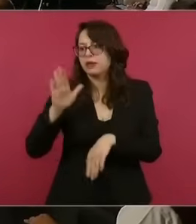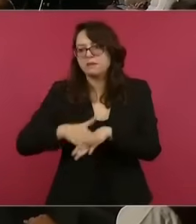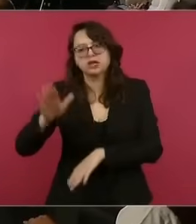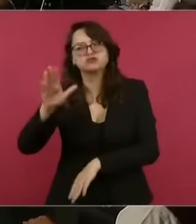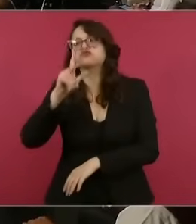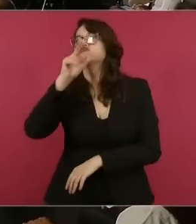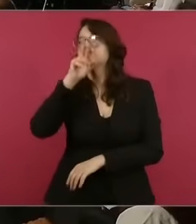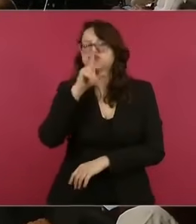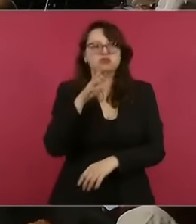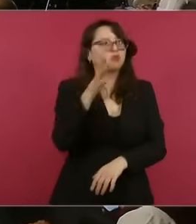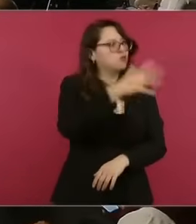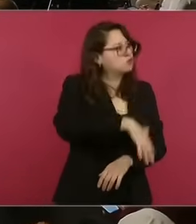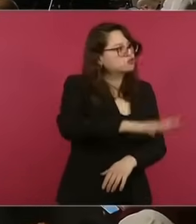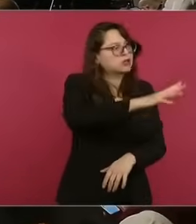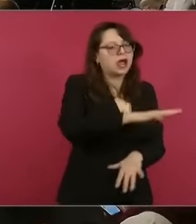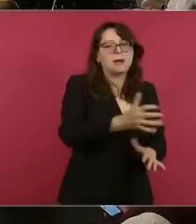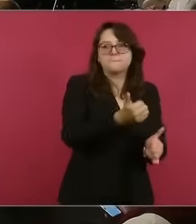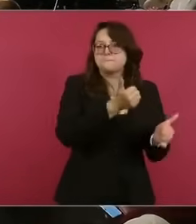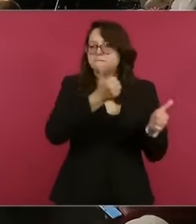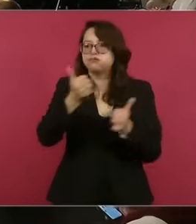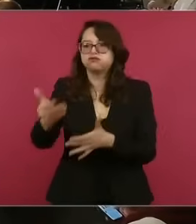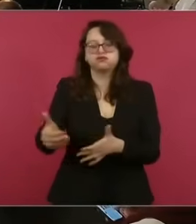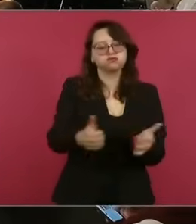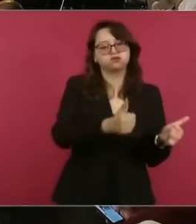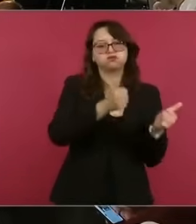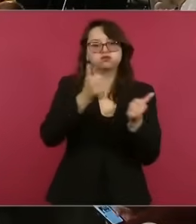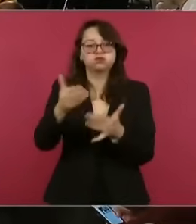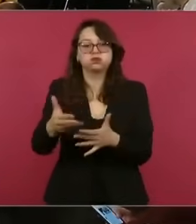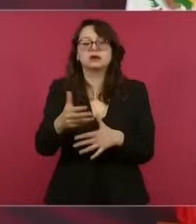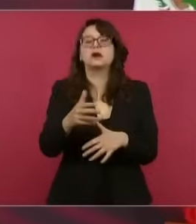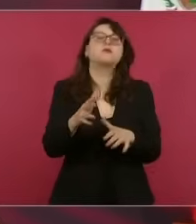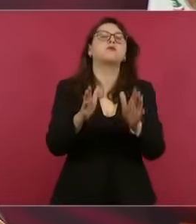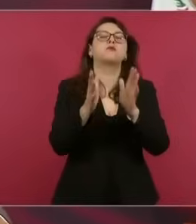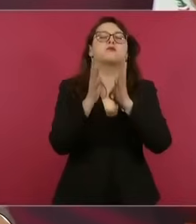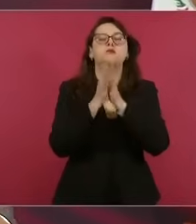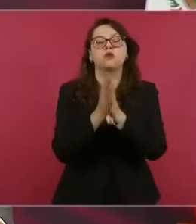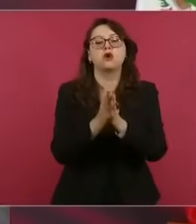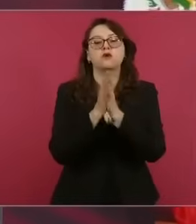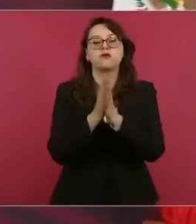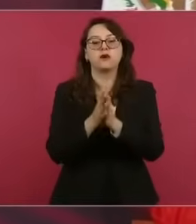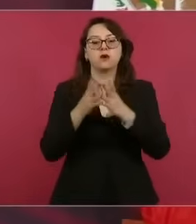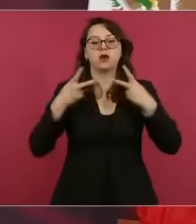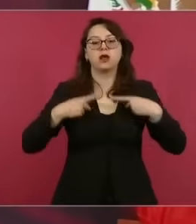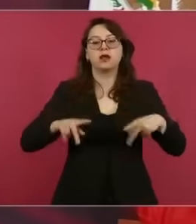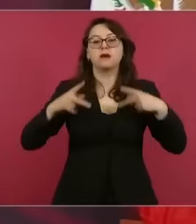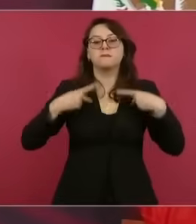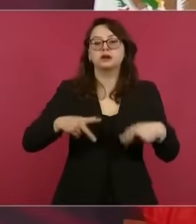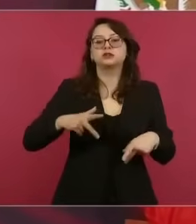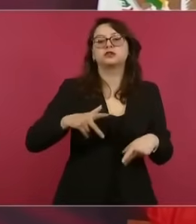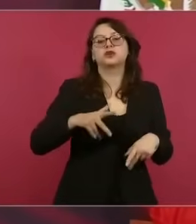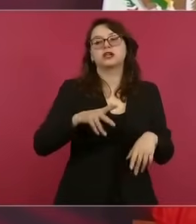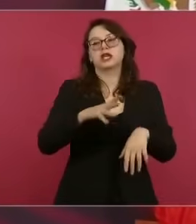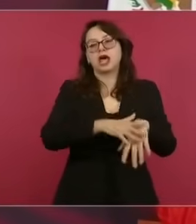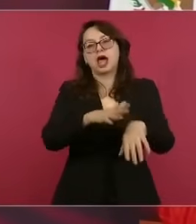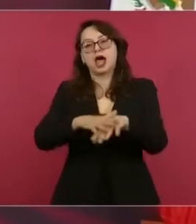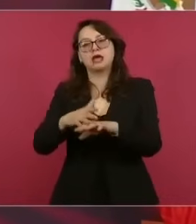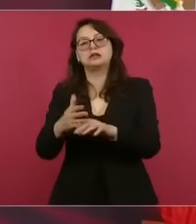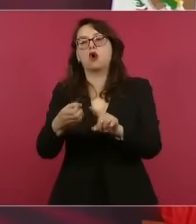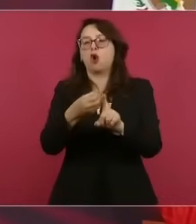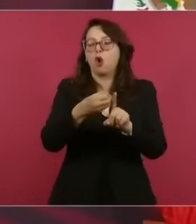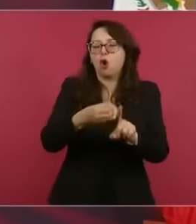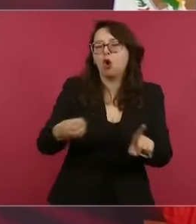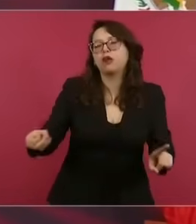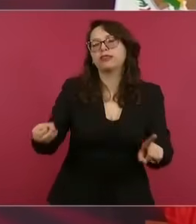que nos ayuden en la organización y en mantener el orden,